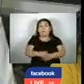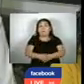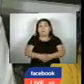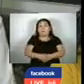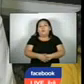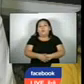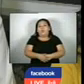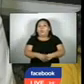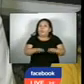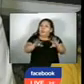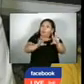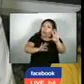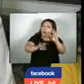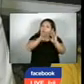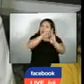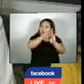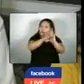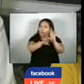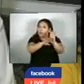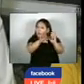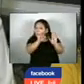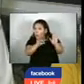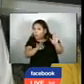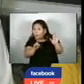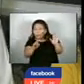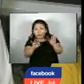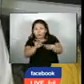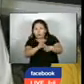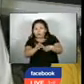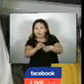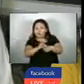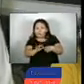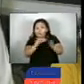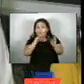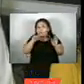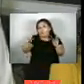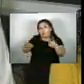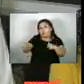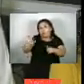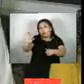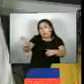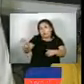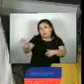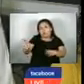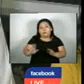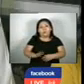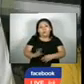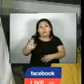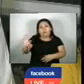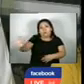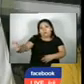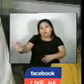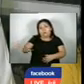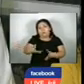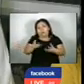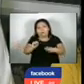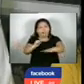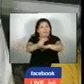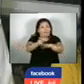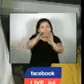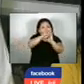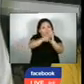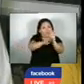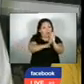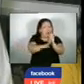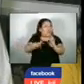aquellas cosas que no van a funcionar de acuerdo a lo que ellos quieren o de acuerdo a lo que ellos se han establecido, entonces lo van